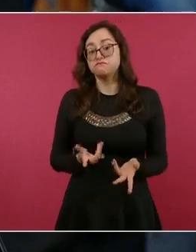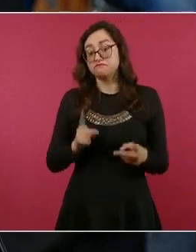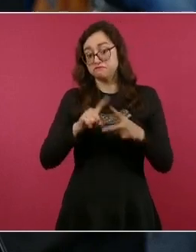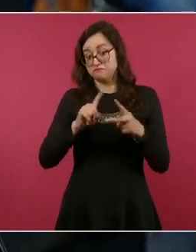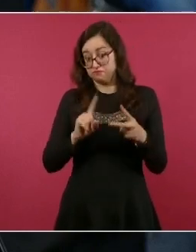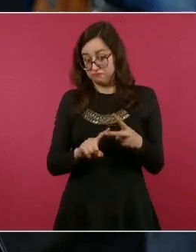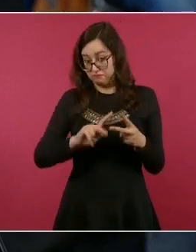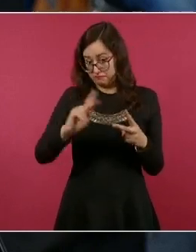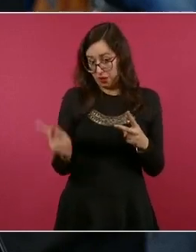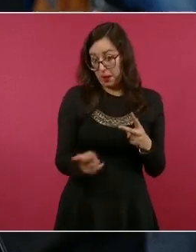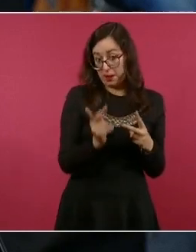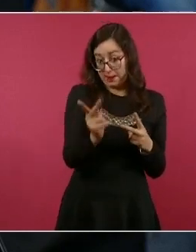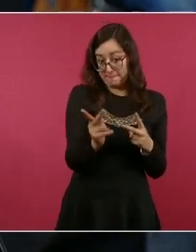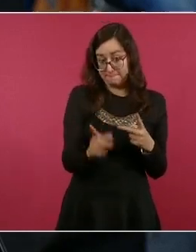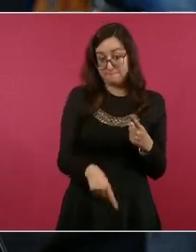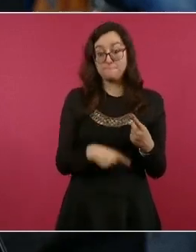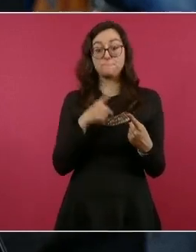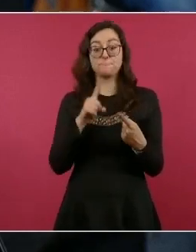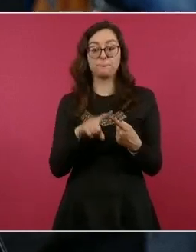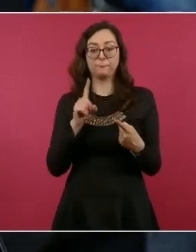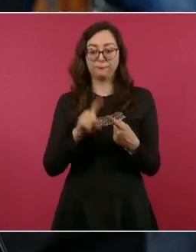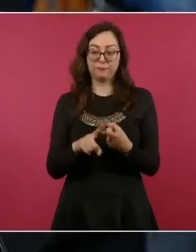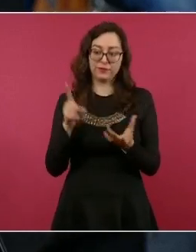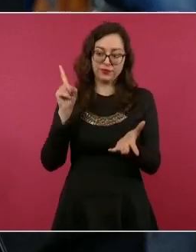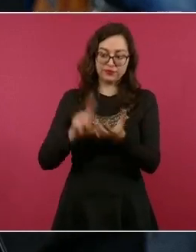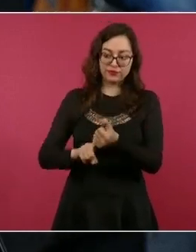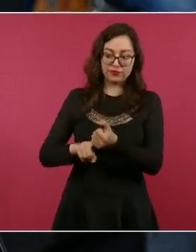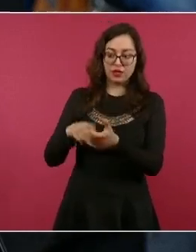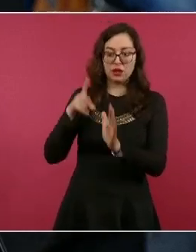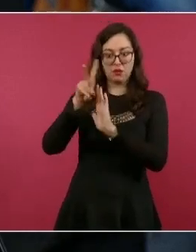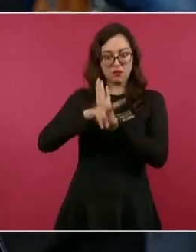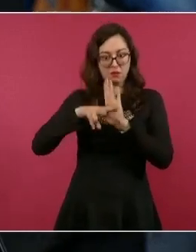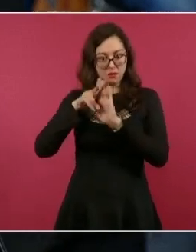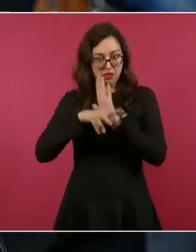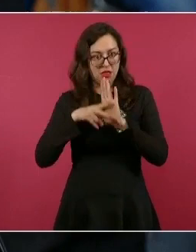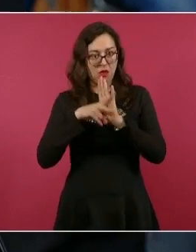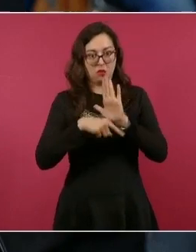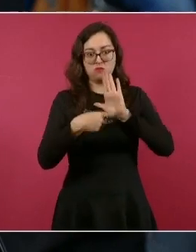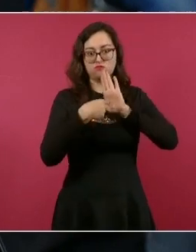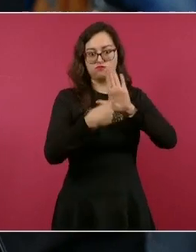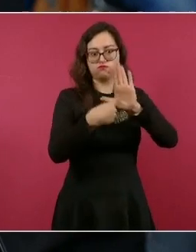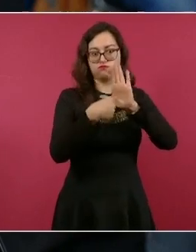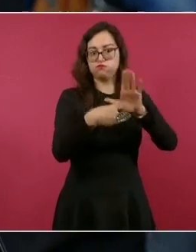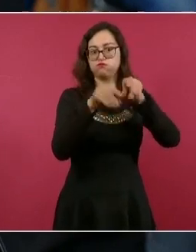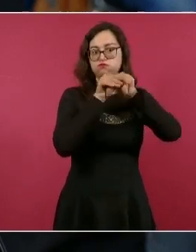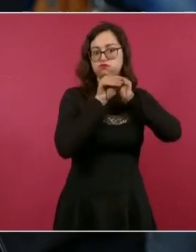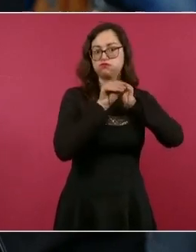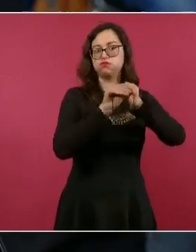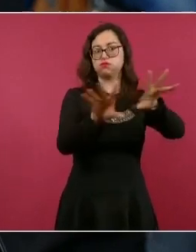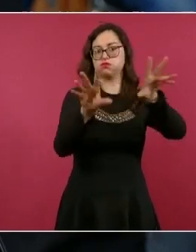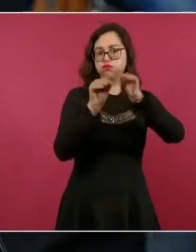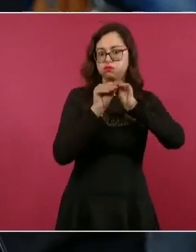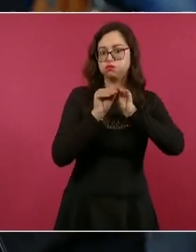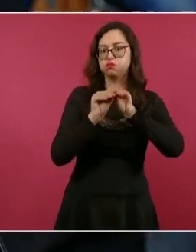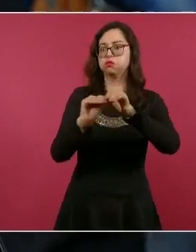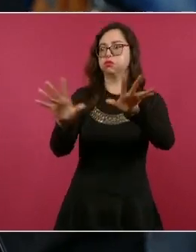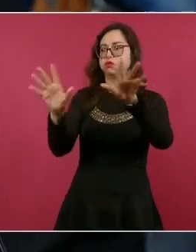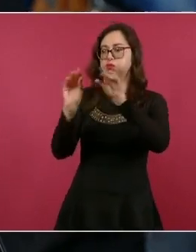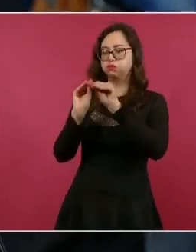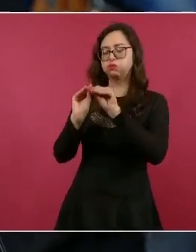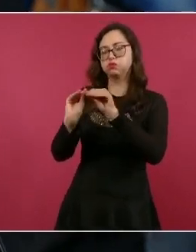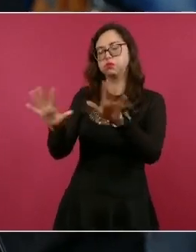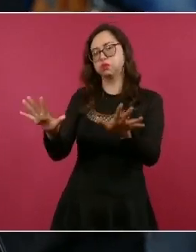dos cosas. Del material videograbado que ayer presentaron y que se ha estado dando a conocer, me pregunto